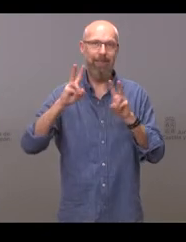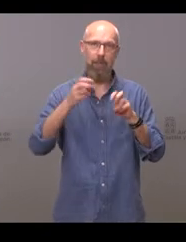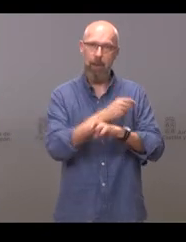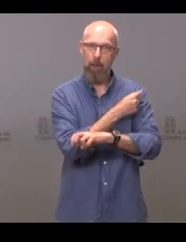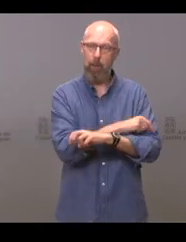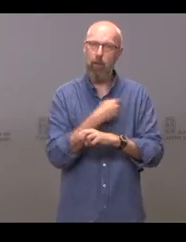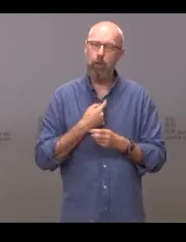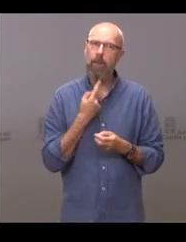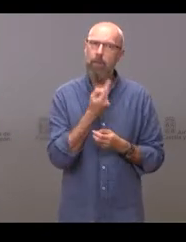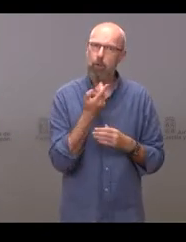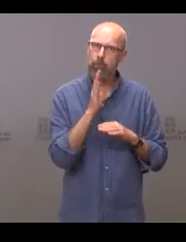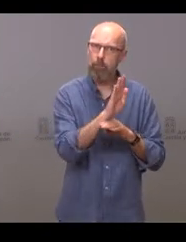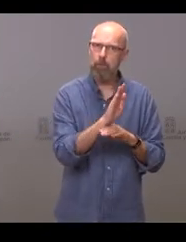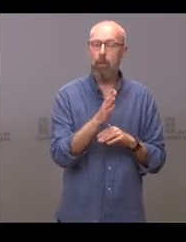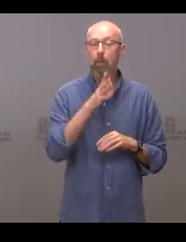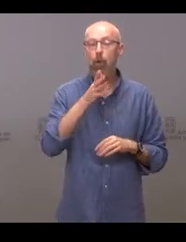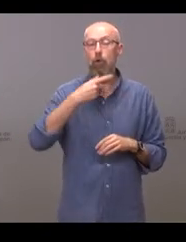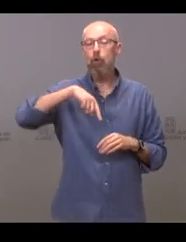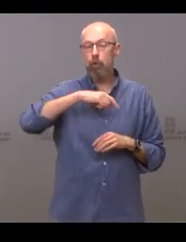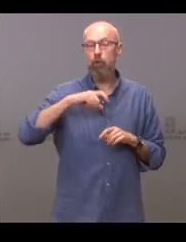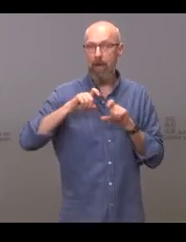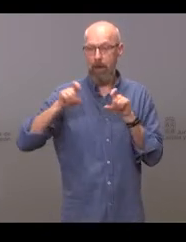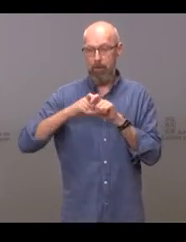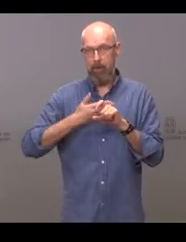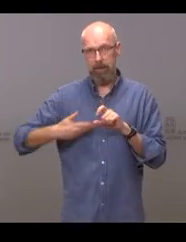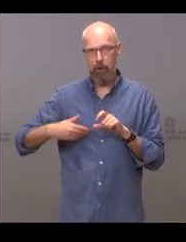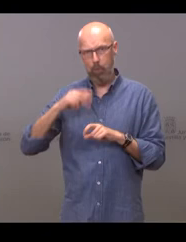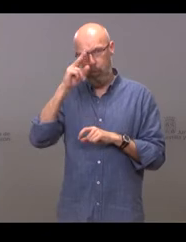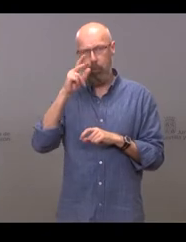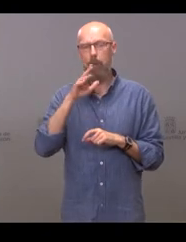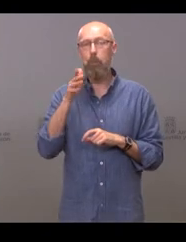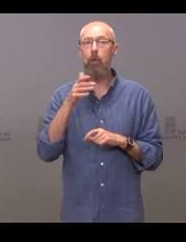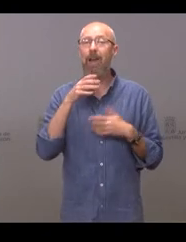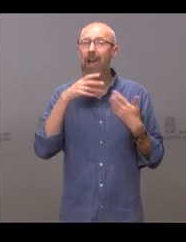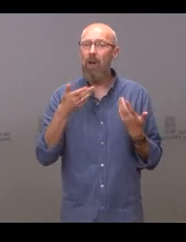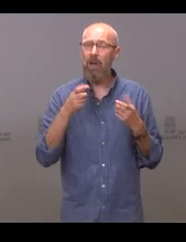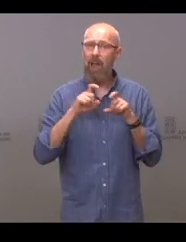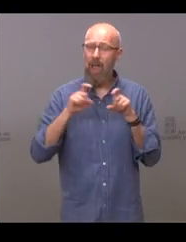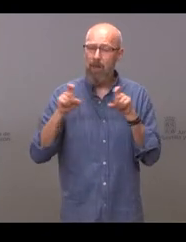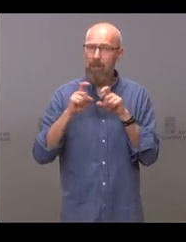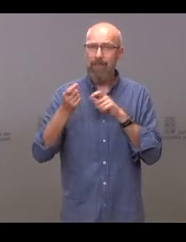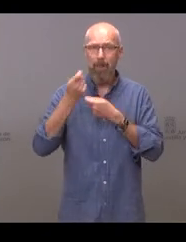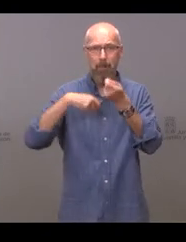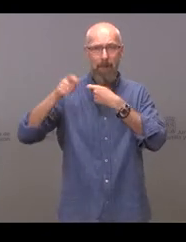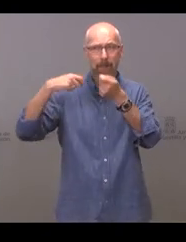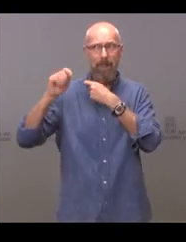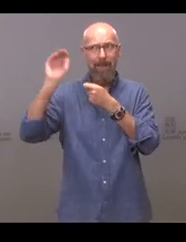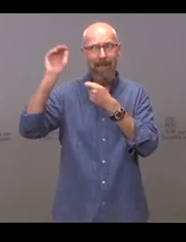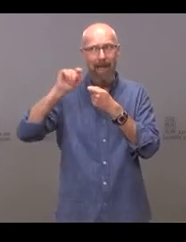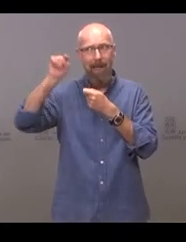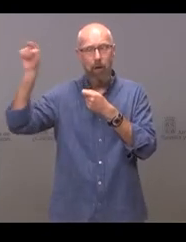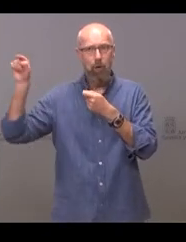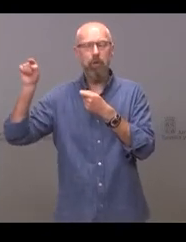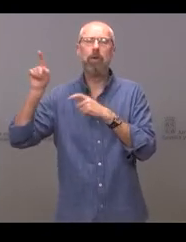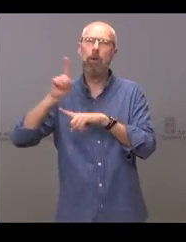empresarios están muy preocupados estamos muy preocupados porque ahora mismo todas las empresas que exportan y que sí que tienen que salir al exterior tienen verdaderos problemas